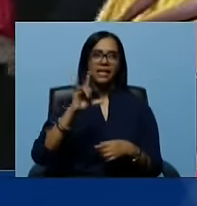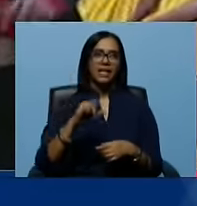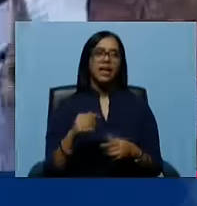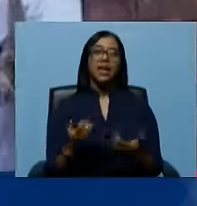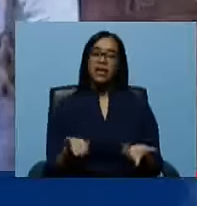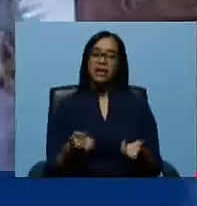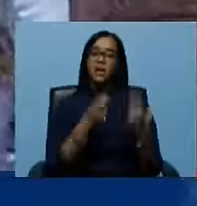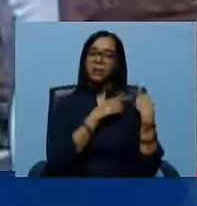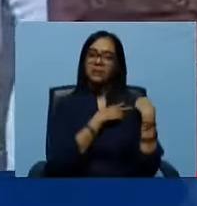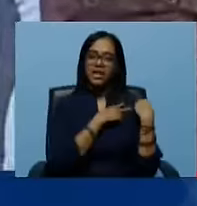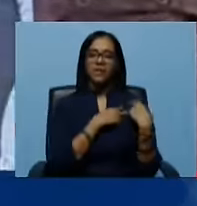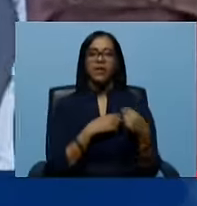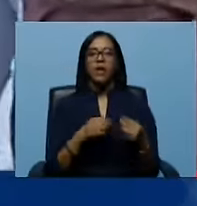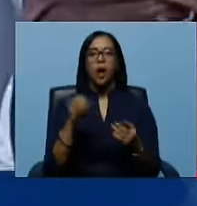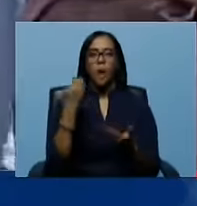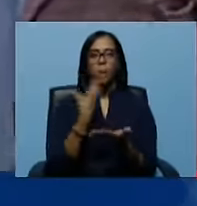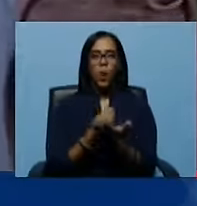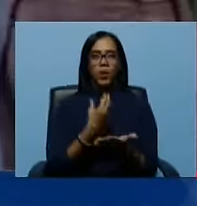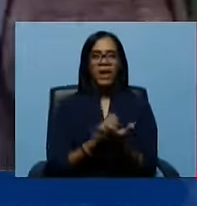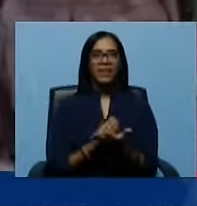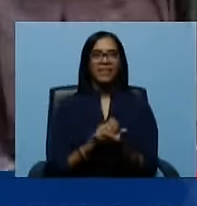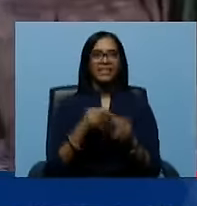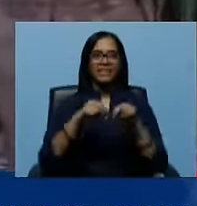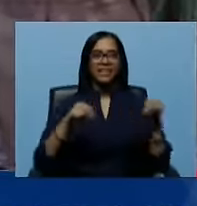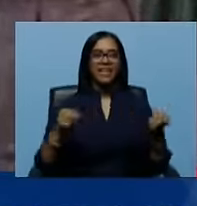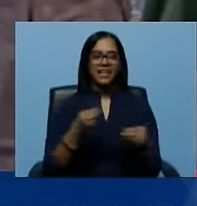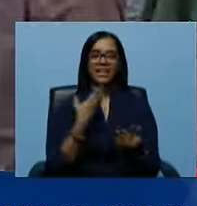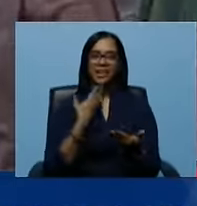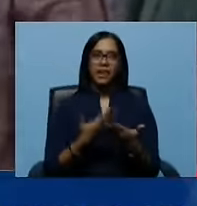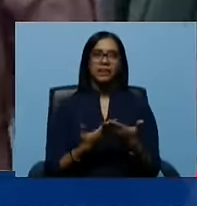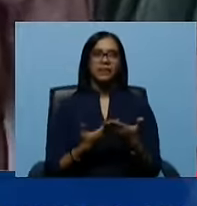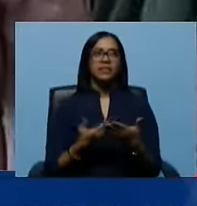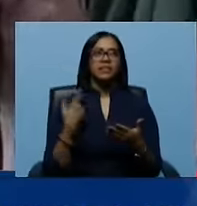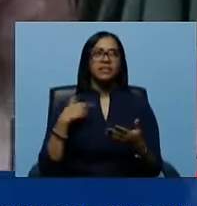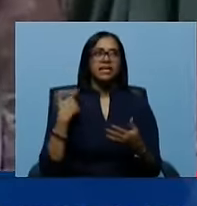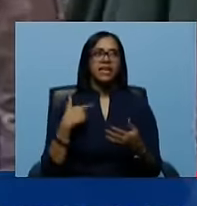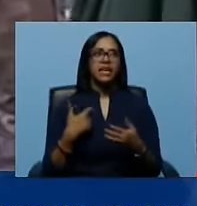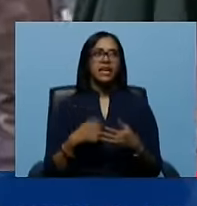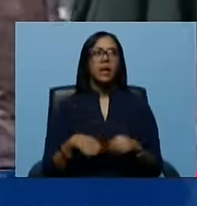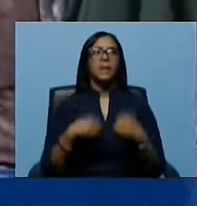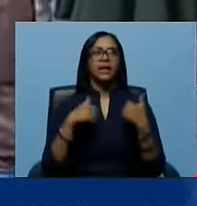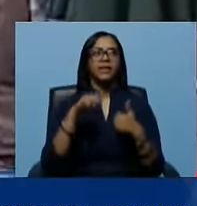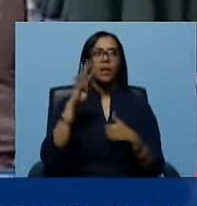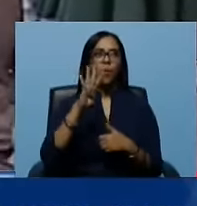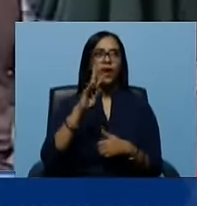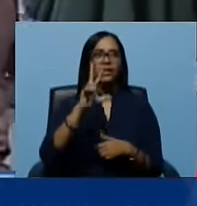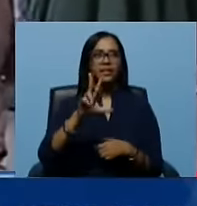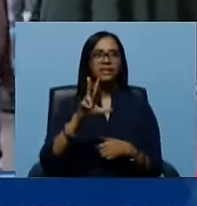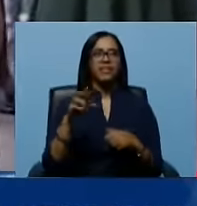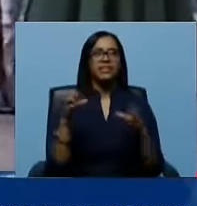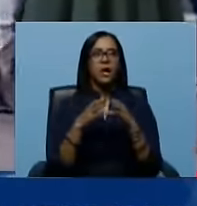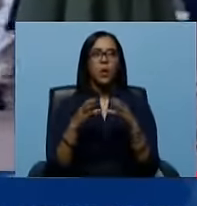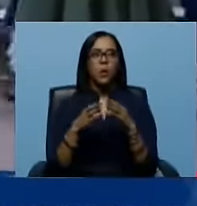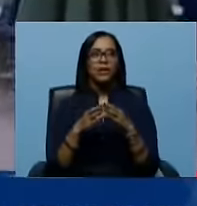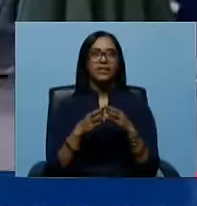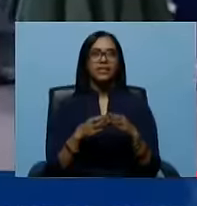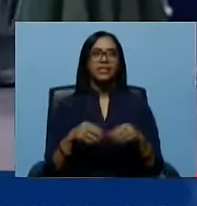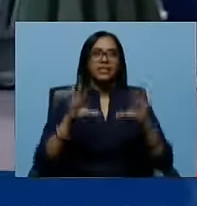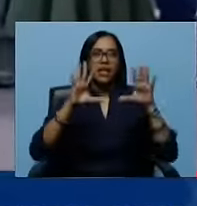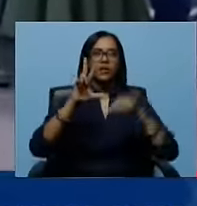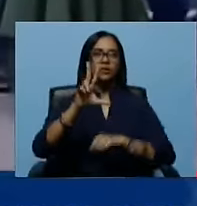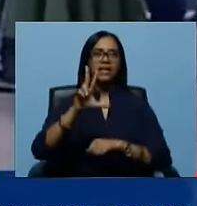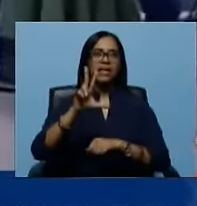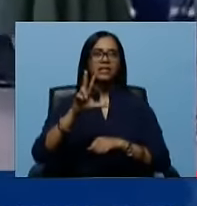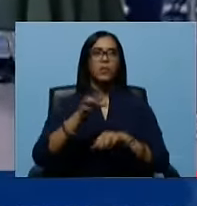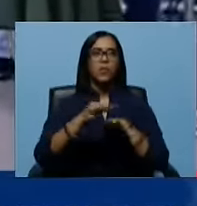estados orientales. Monagas, tierra de gracia, tiene alrededor o más de 43 agrupaciones de los 13 municipios